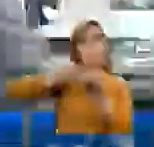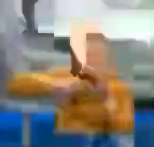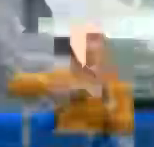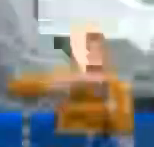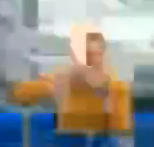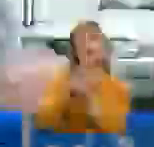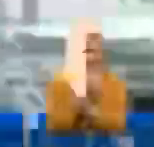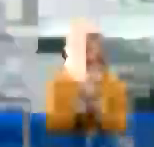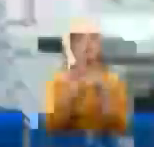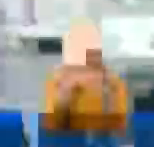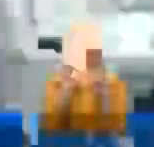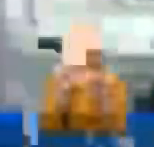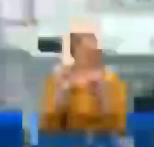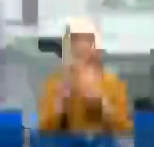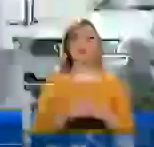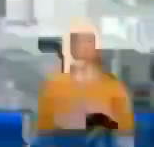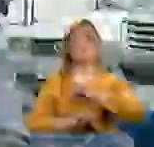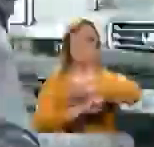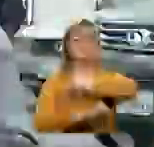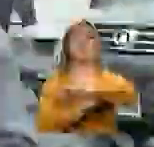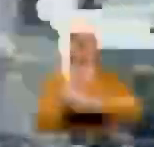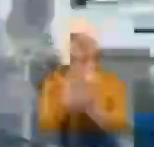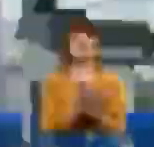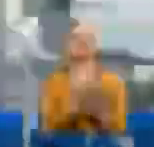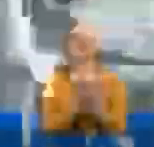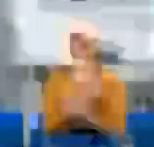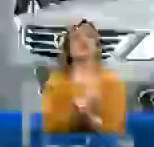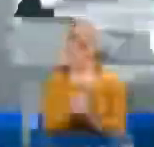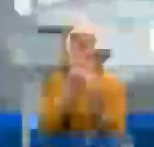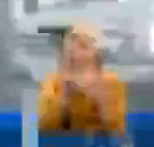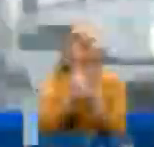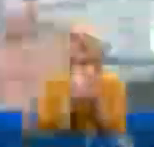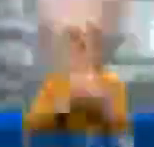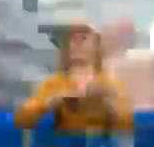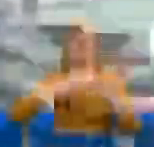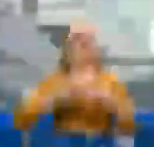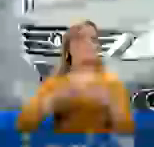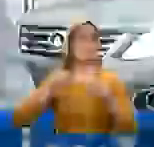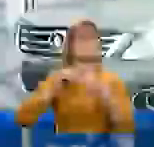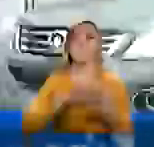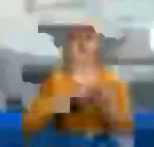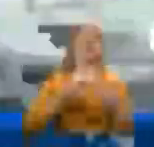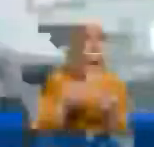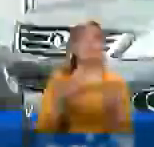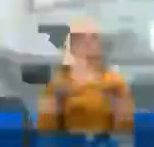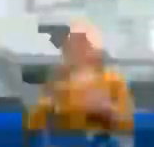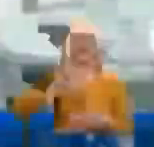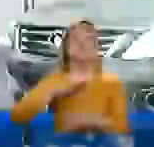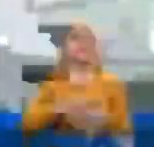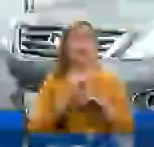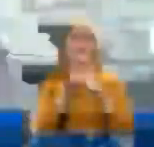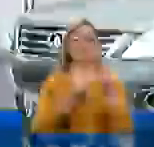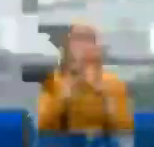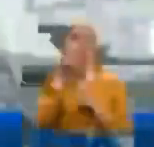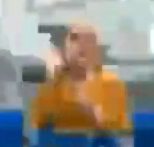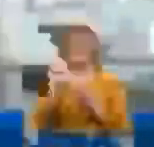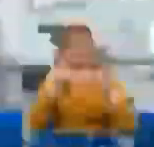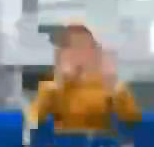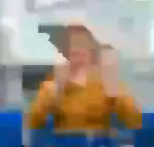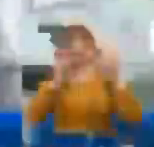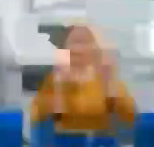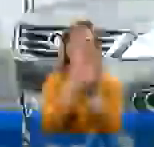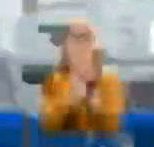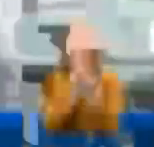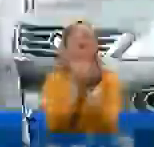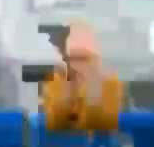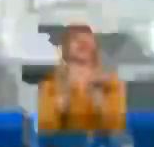abogados defensores, que tendrán que fundamentar así el recurso de casación interpuesto. 16 de los 20 sentenciados aspiran a